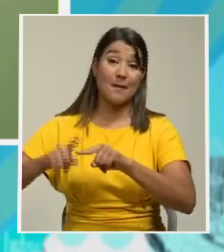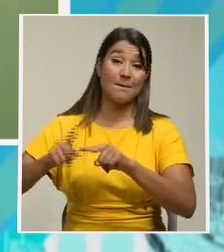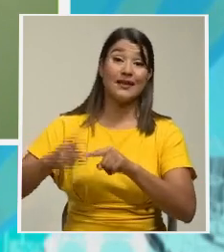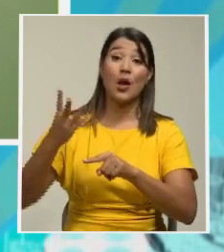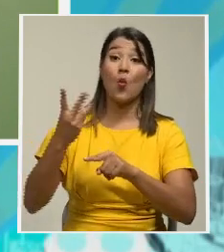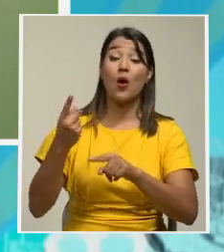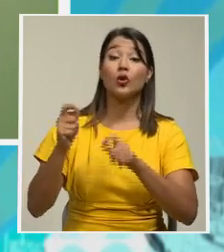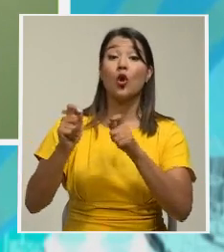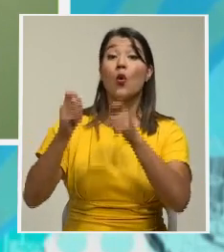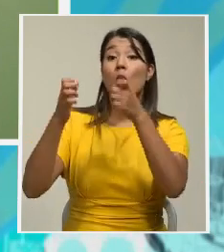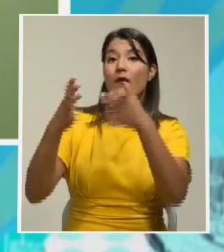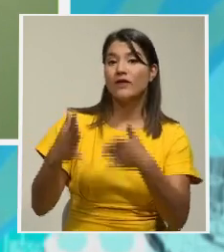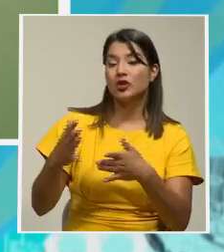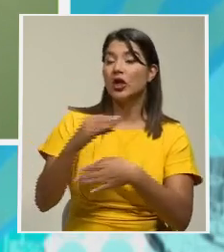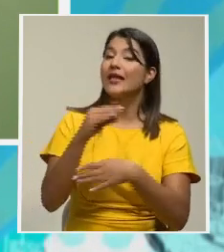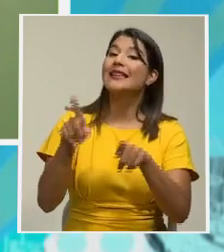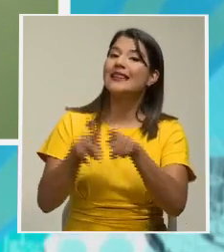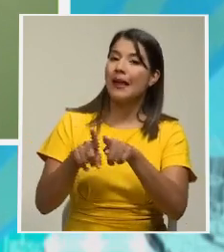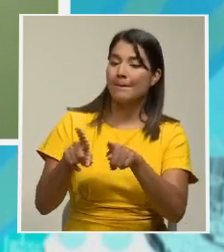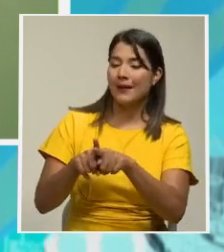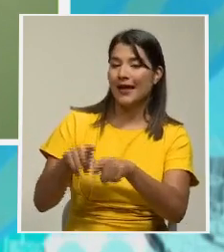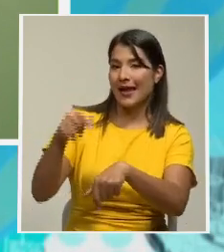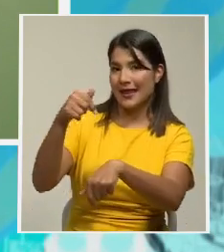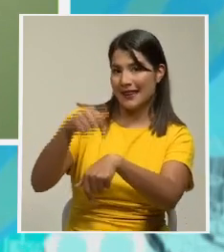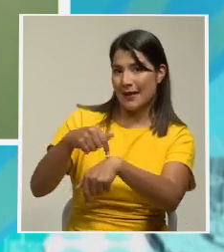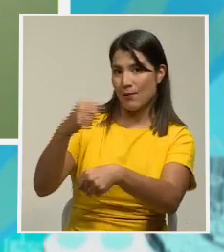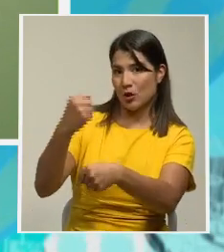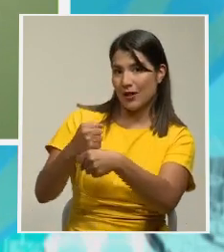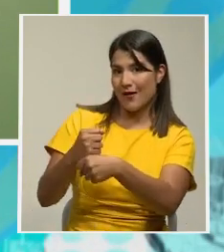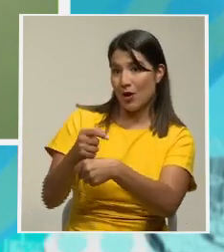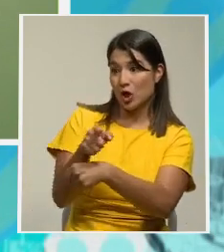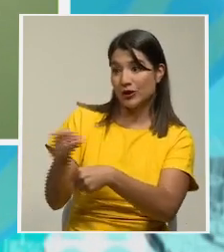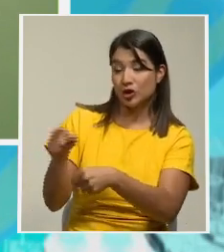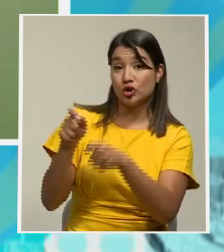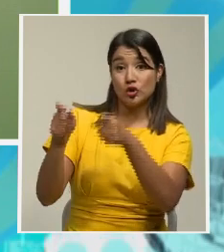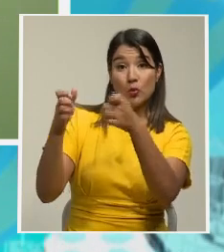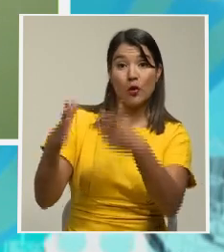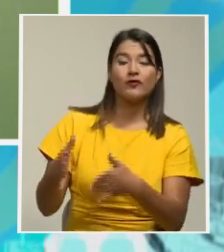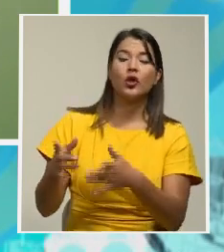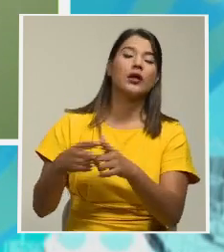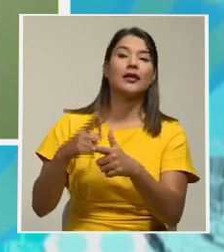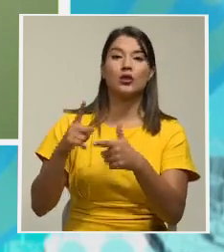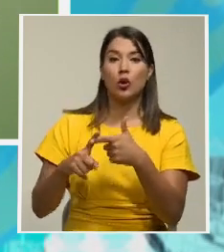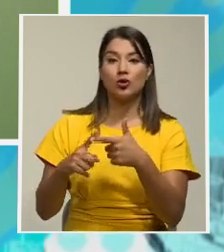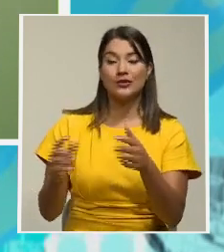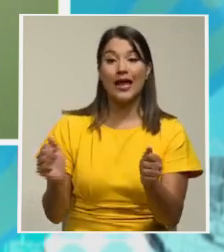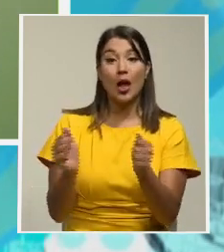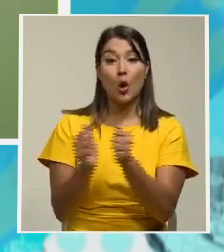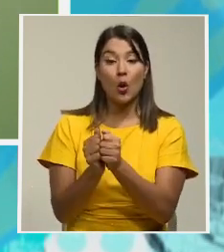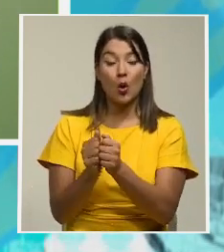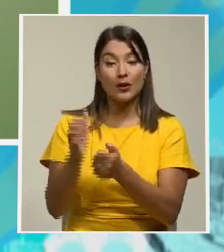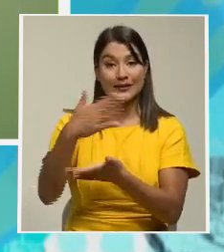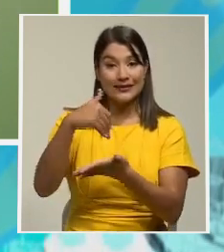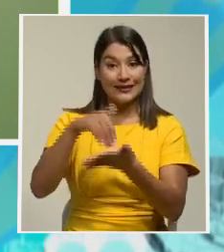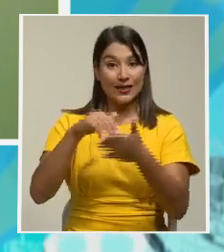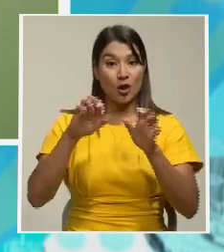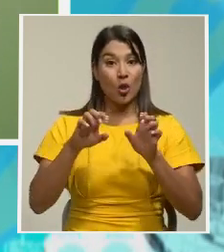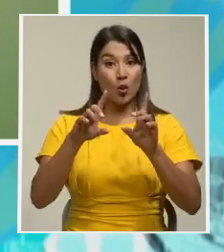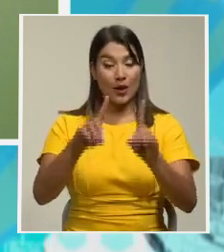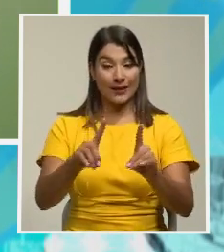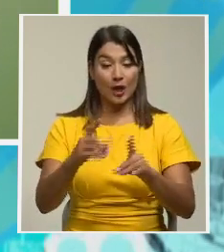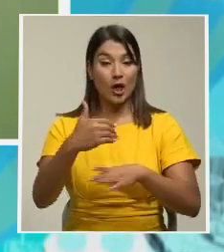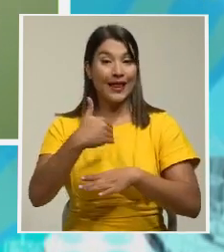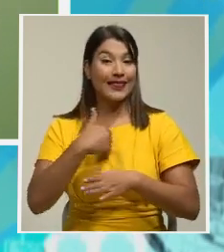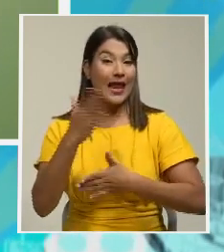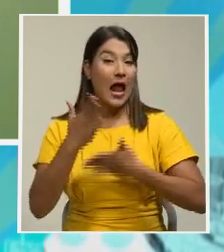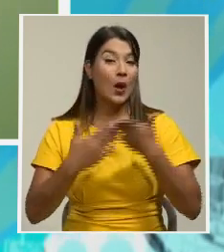el horario que este personal tiene dentro del centro educativo. Entonces, inclusive, bueno, con los centros educativos que tienen algún